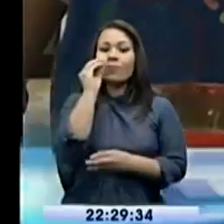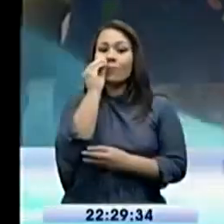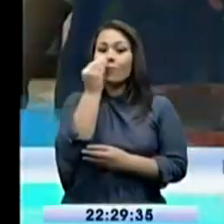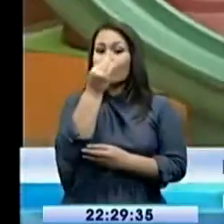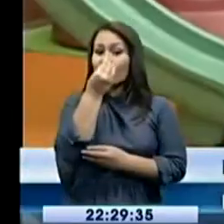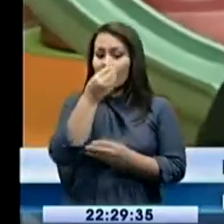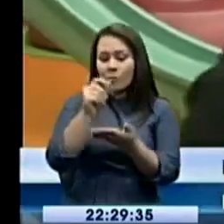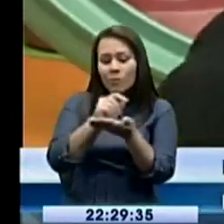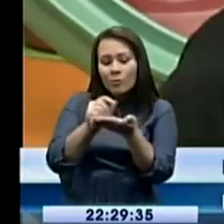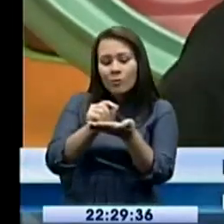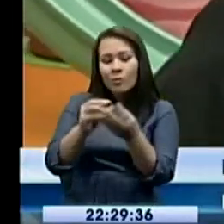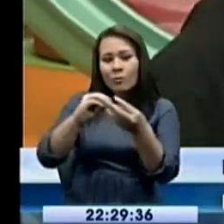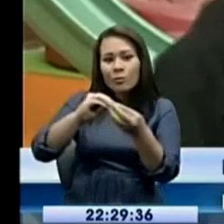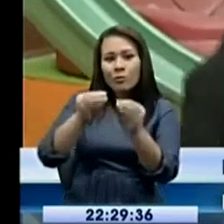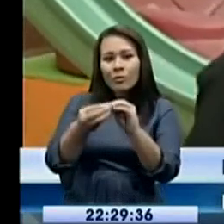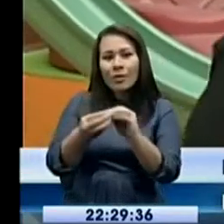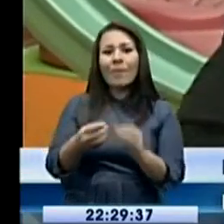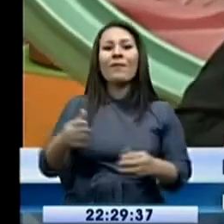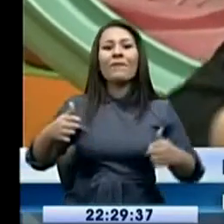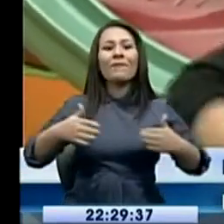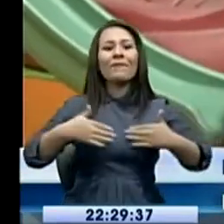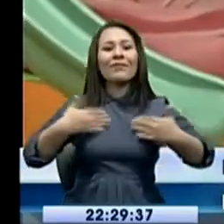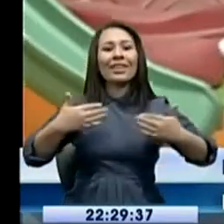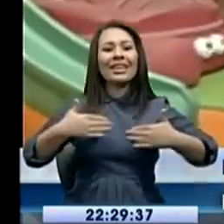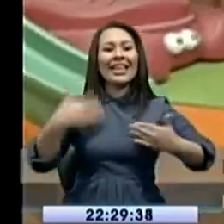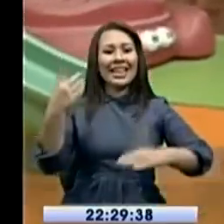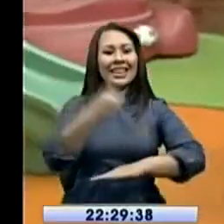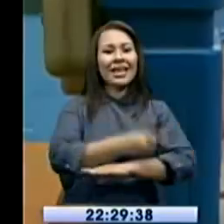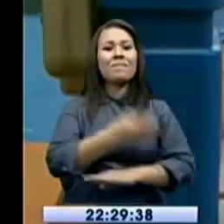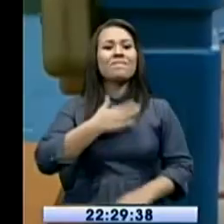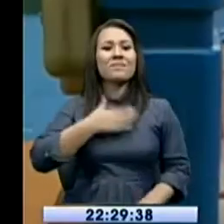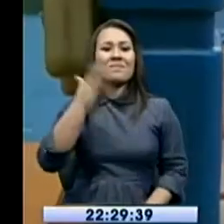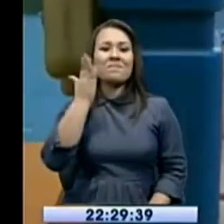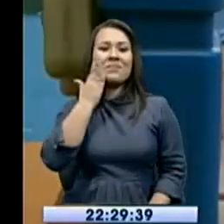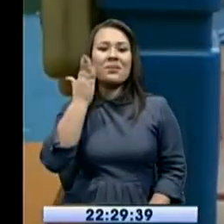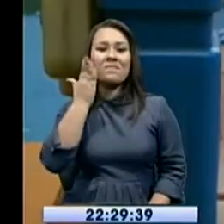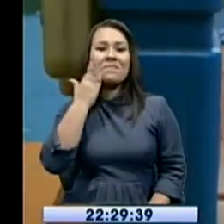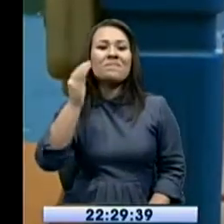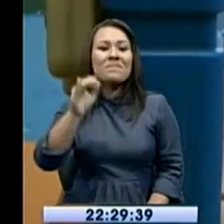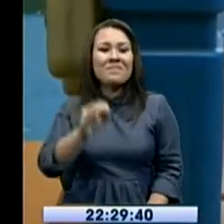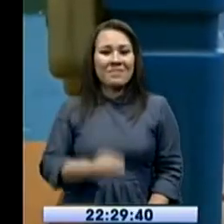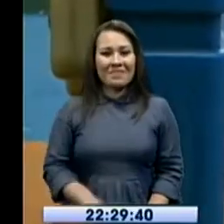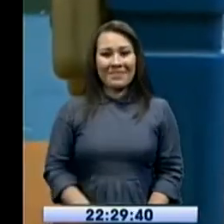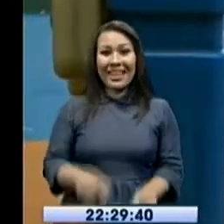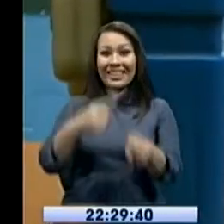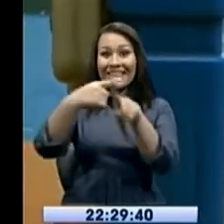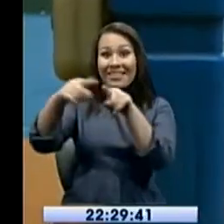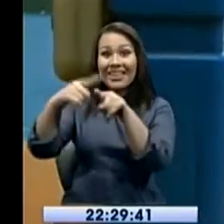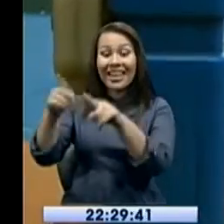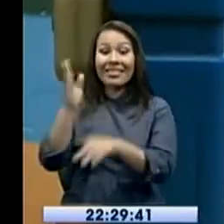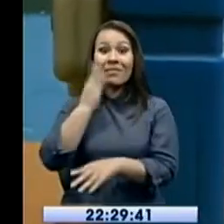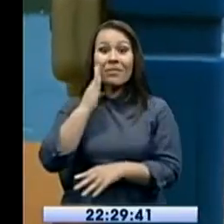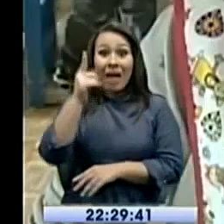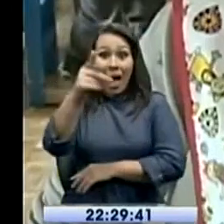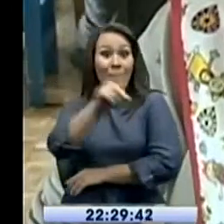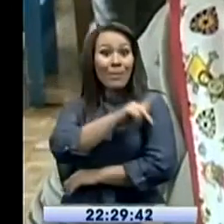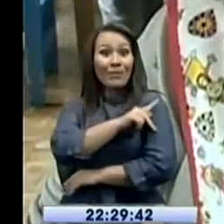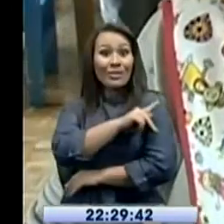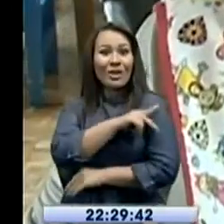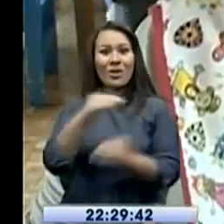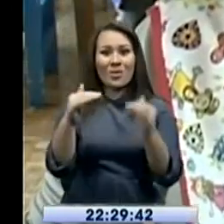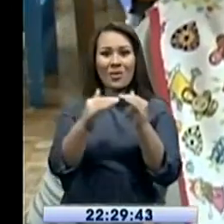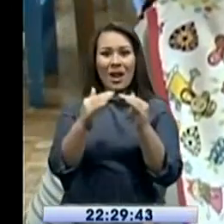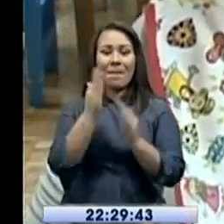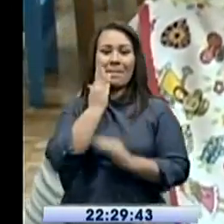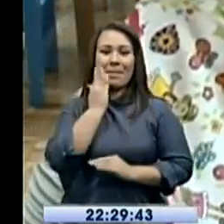flores. Feliz día, mi mami. Hay diferentes tipos de madres y entre ellas las profesoras. Por